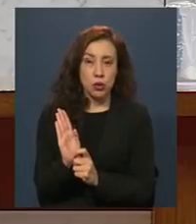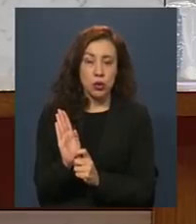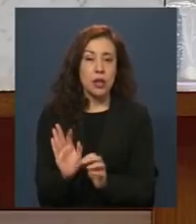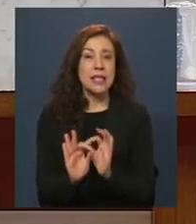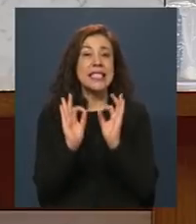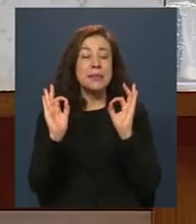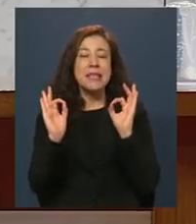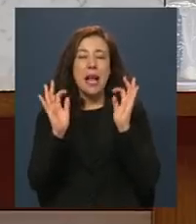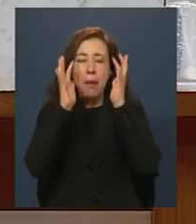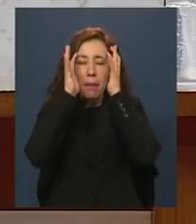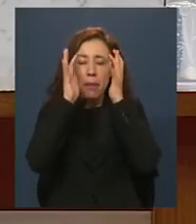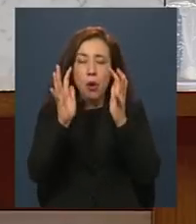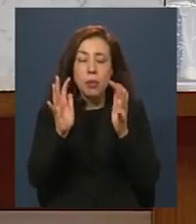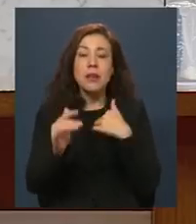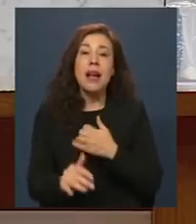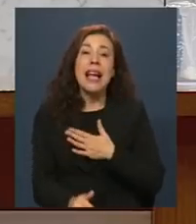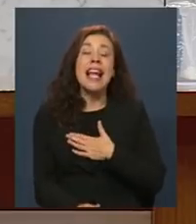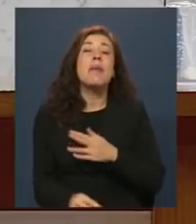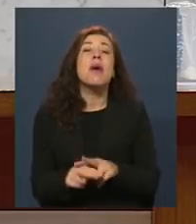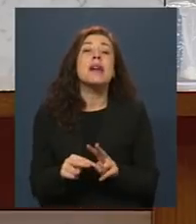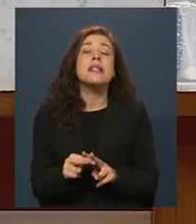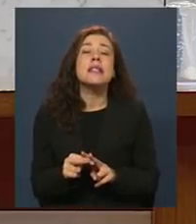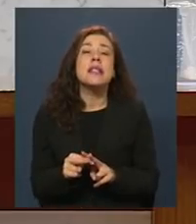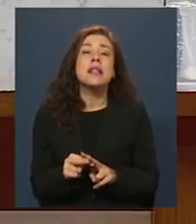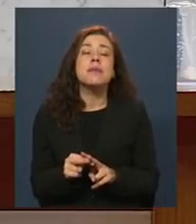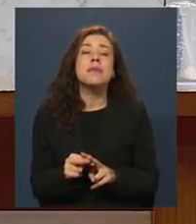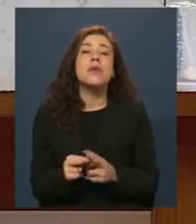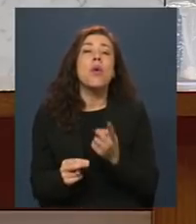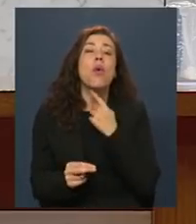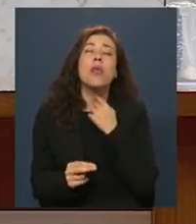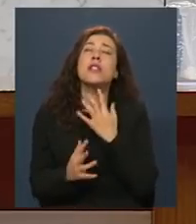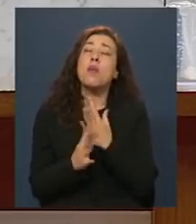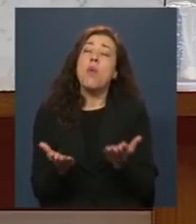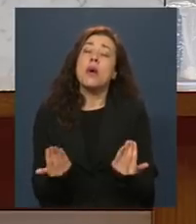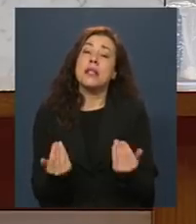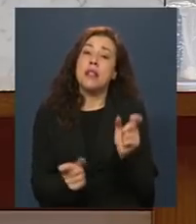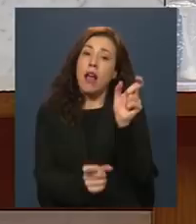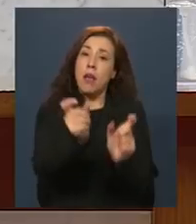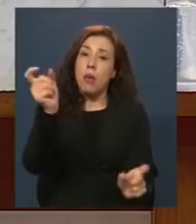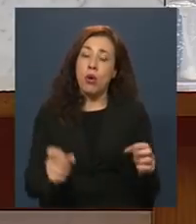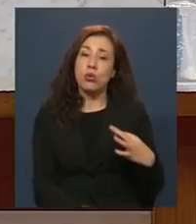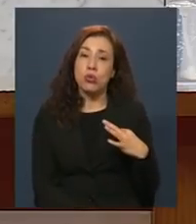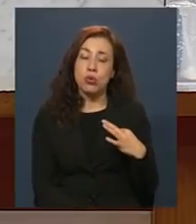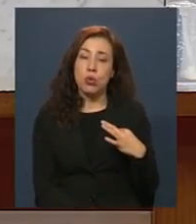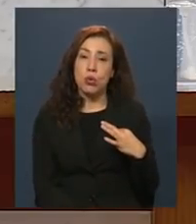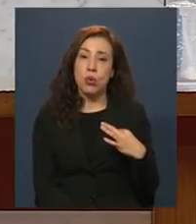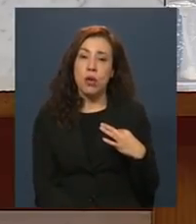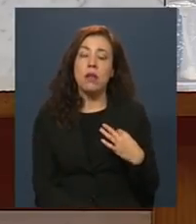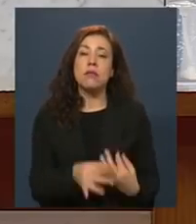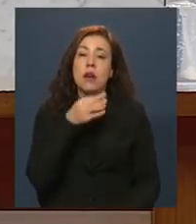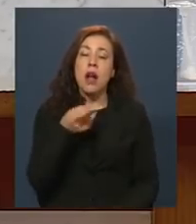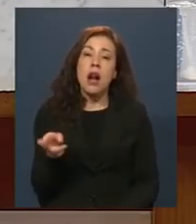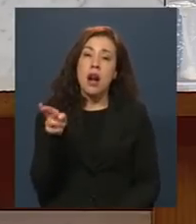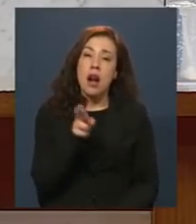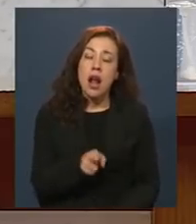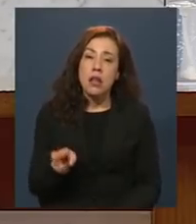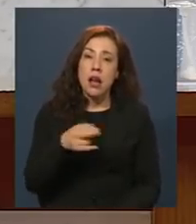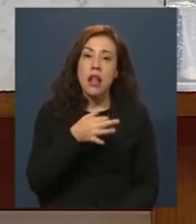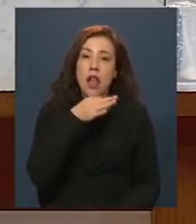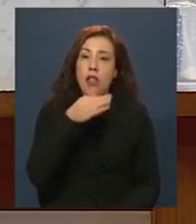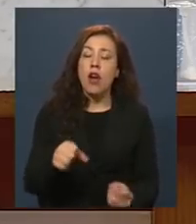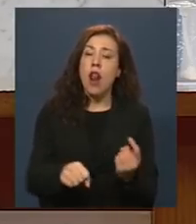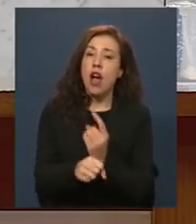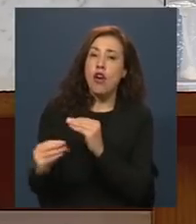Especial énfasis deseamos poner en una aspiración muy sentida por la ciudadanía y que ha sido reiteradamente planteada en los